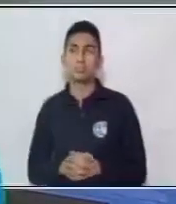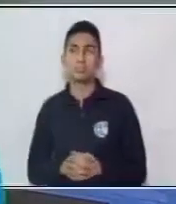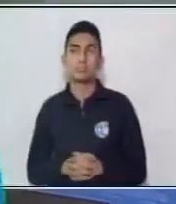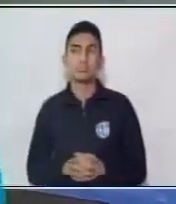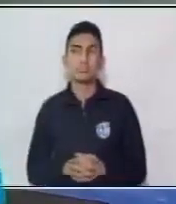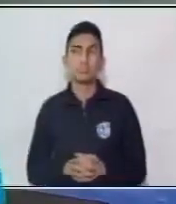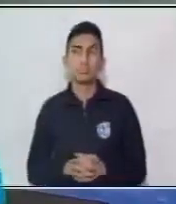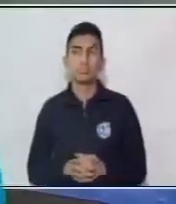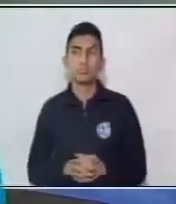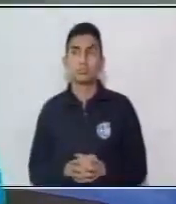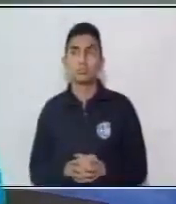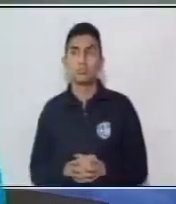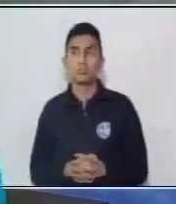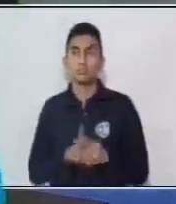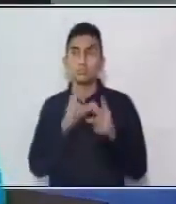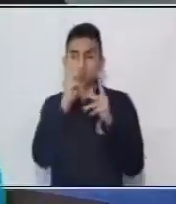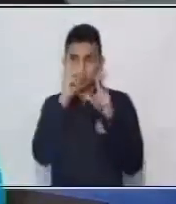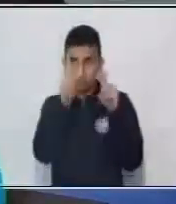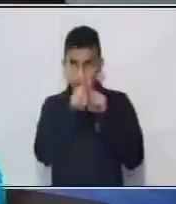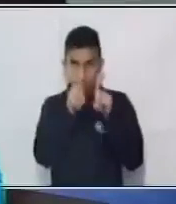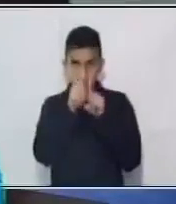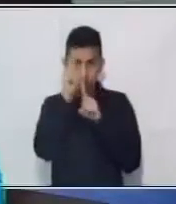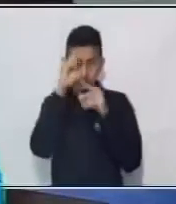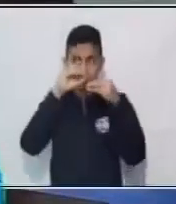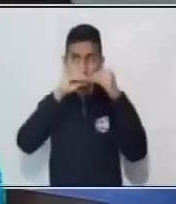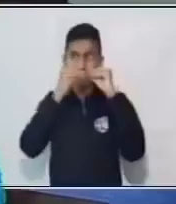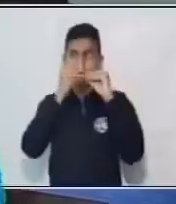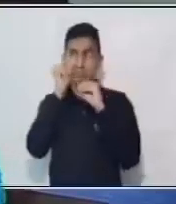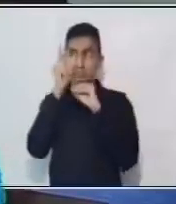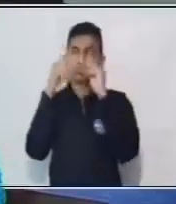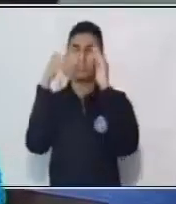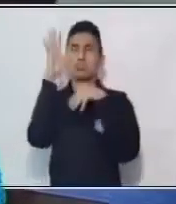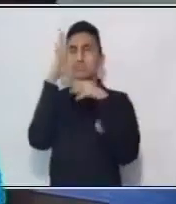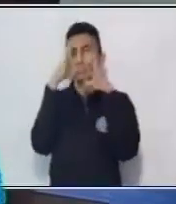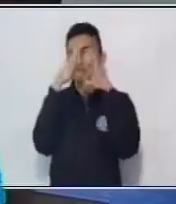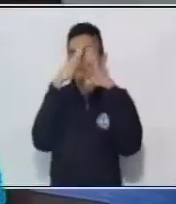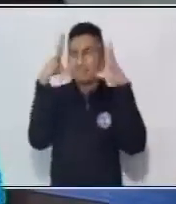Y voy a colocar también los números un poquito más grandes para que